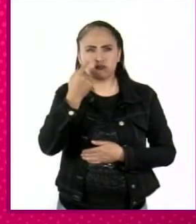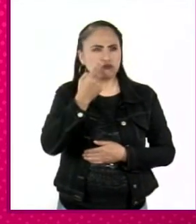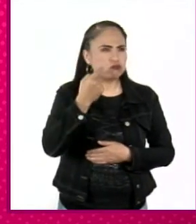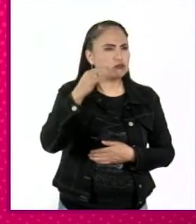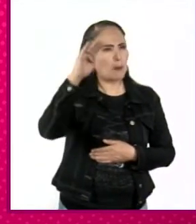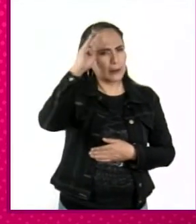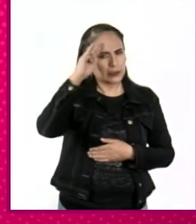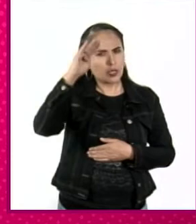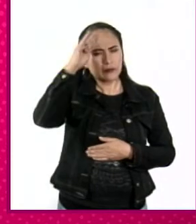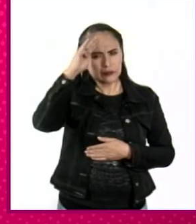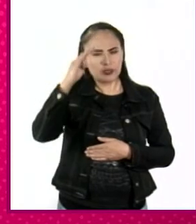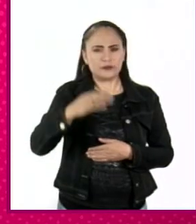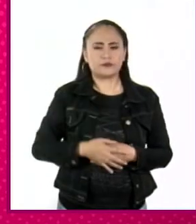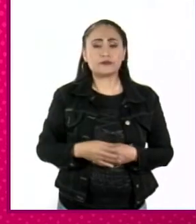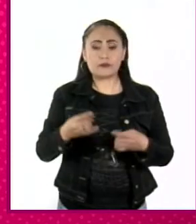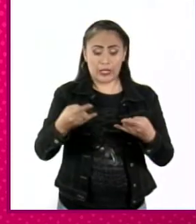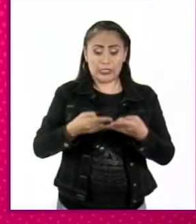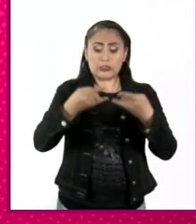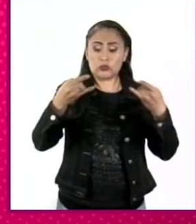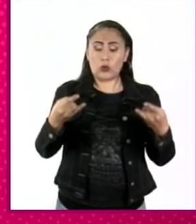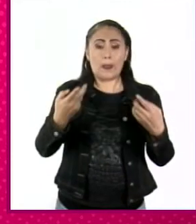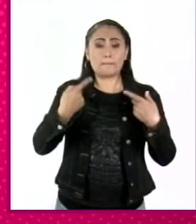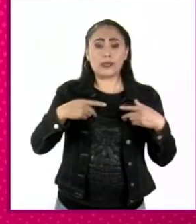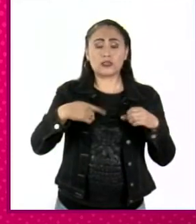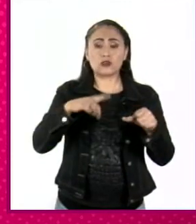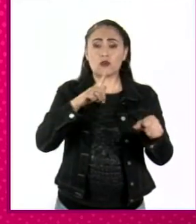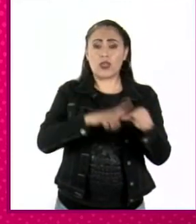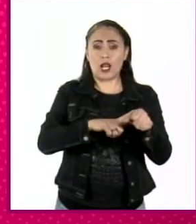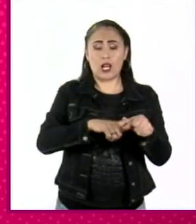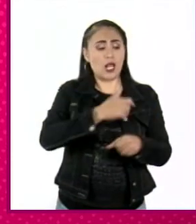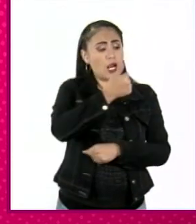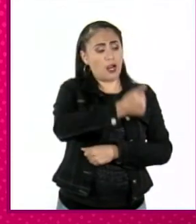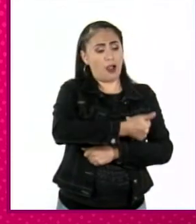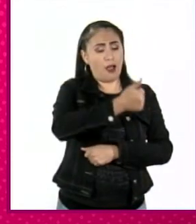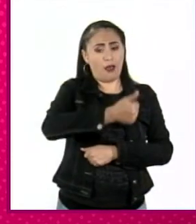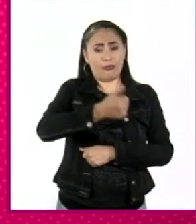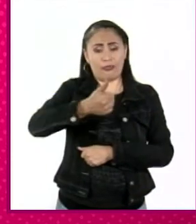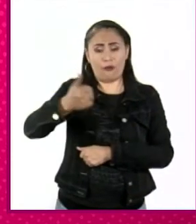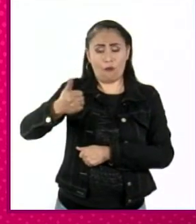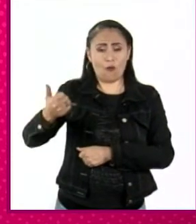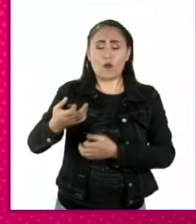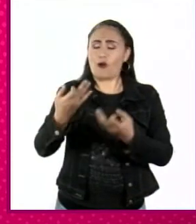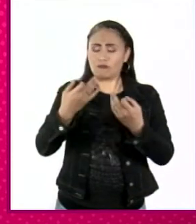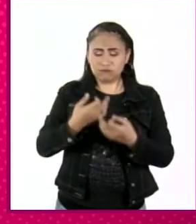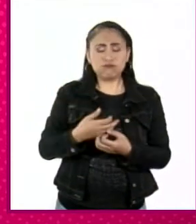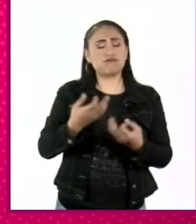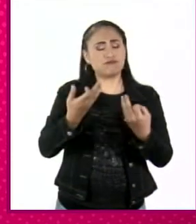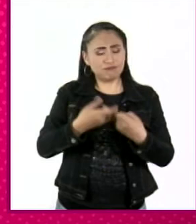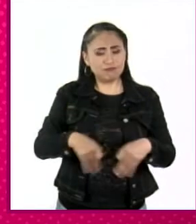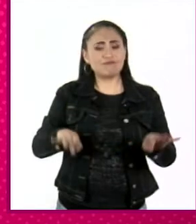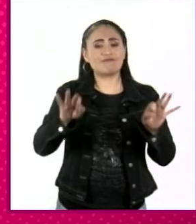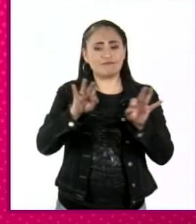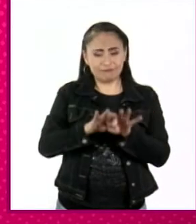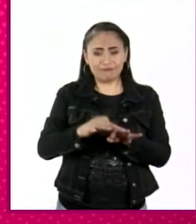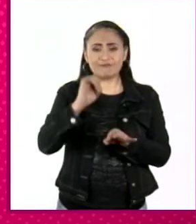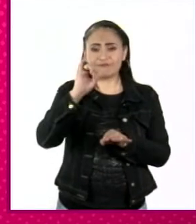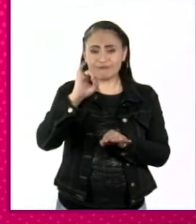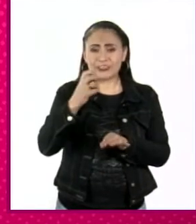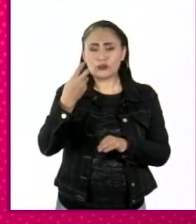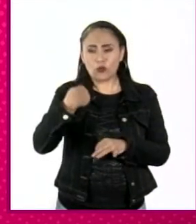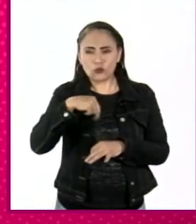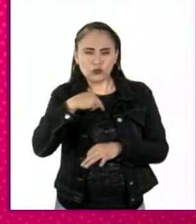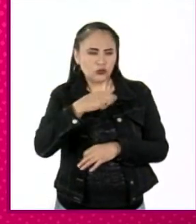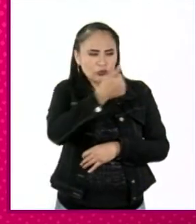porque la historia personal de cada quien es bien importante, porque de alguna manera a través de ese análisis